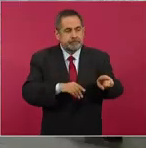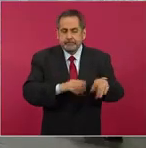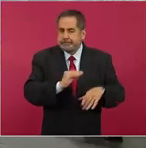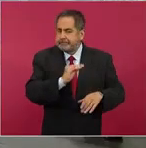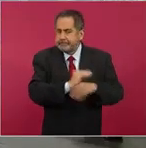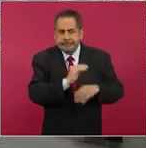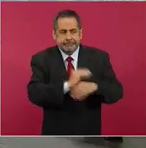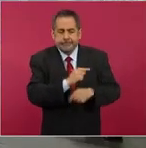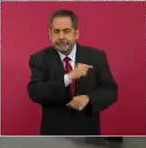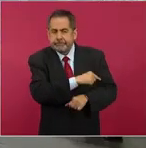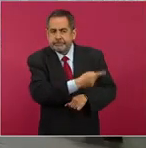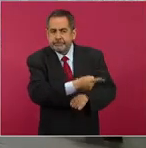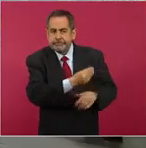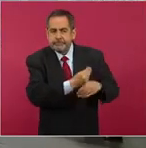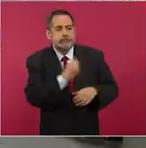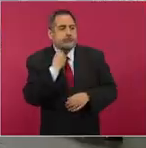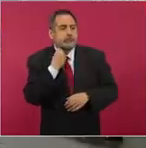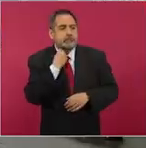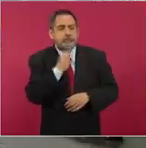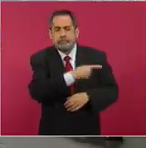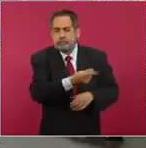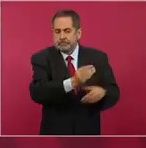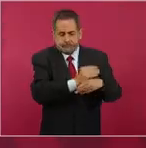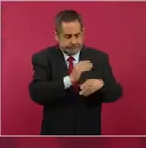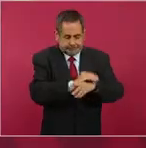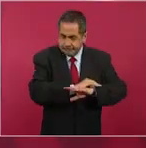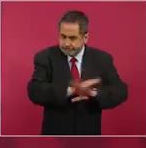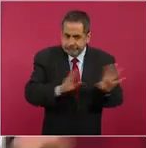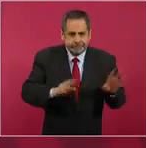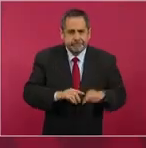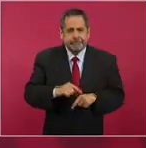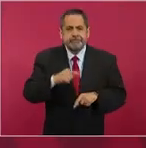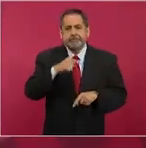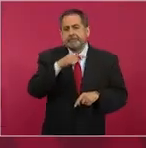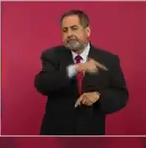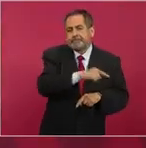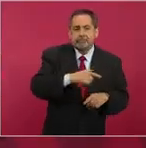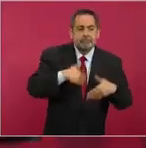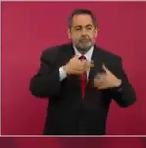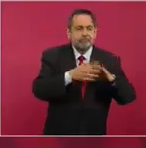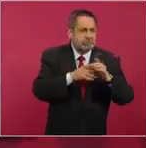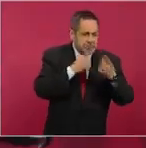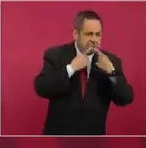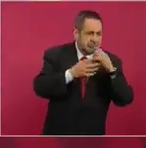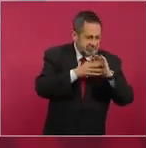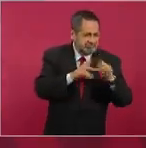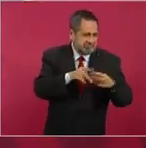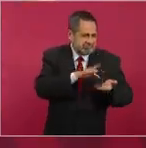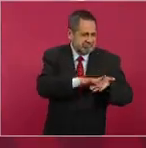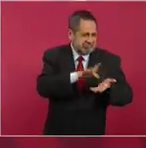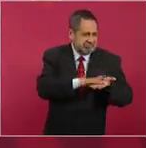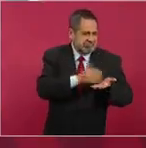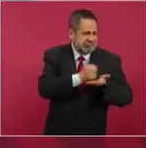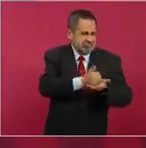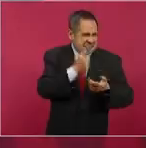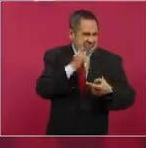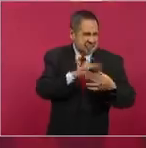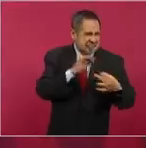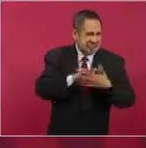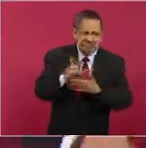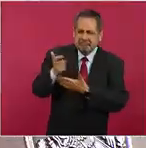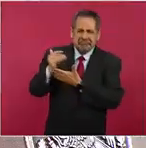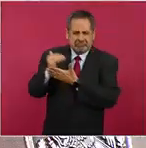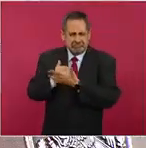caso a sus abogados o a la gente que le ofrecía apoyo pensando de